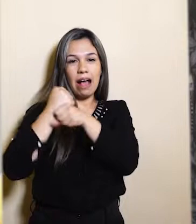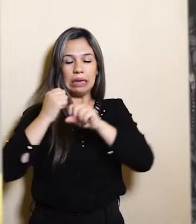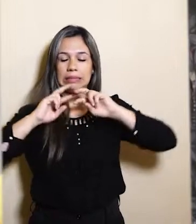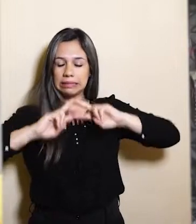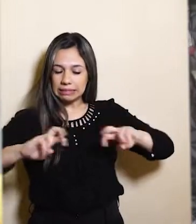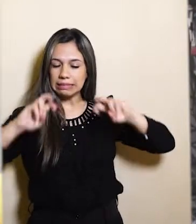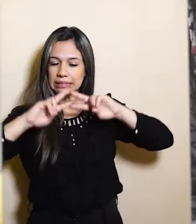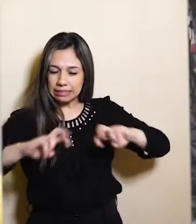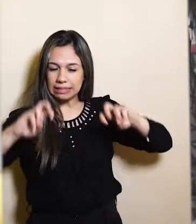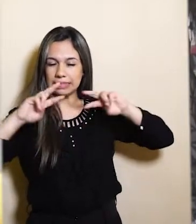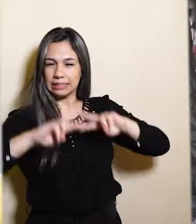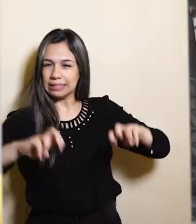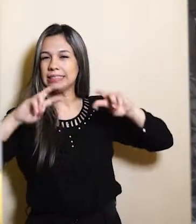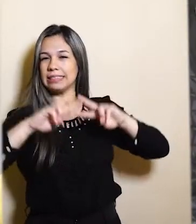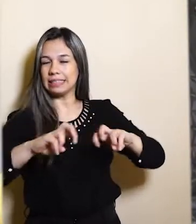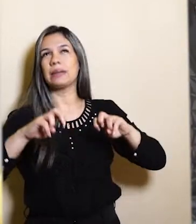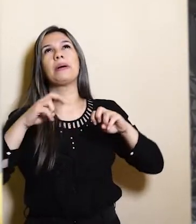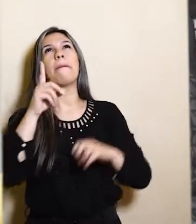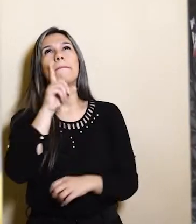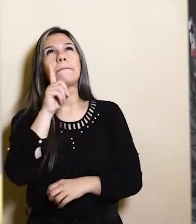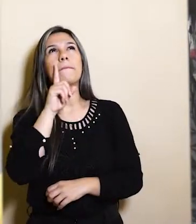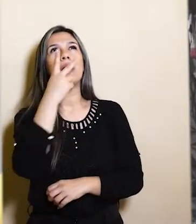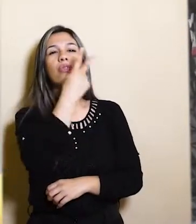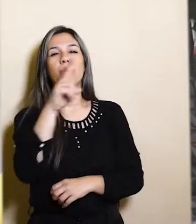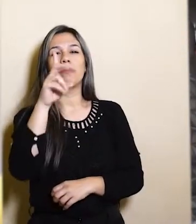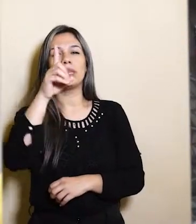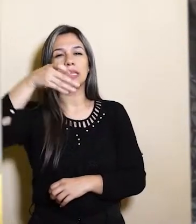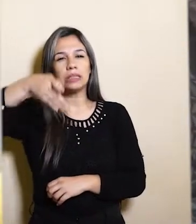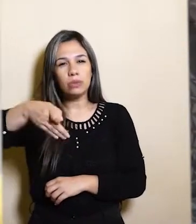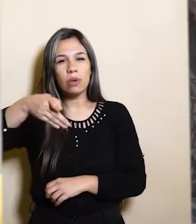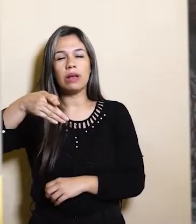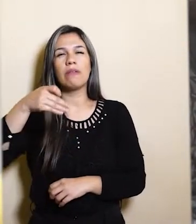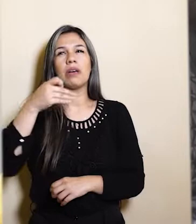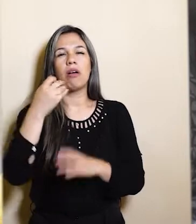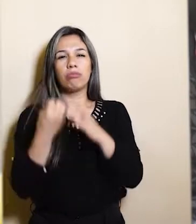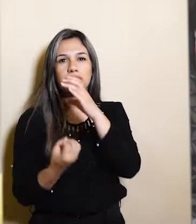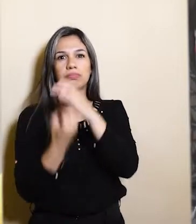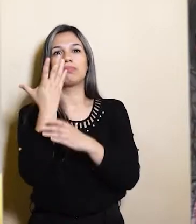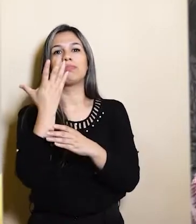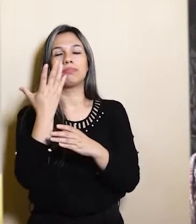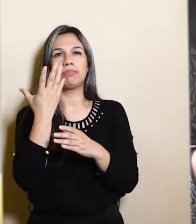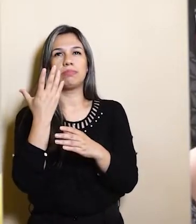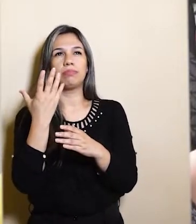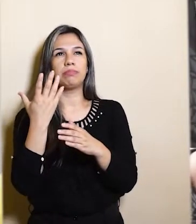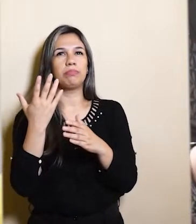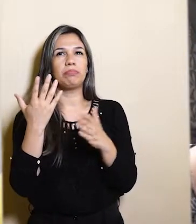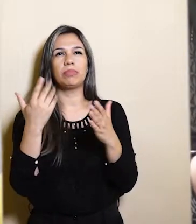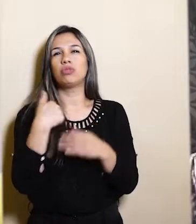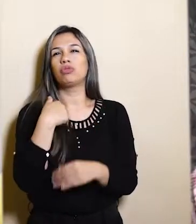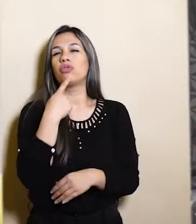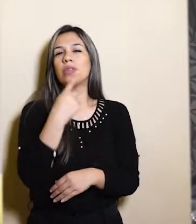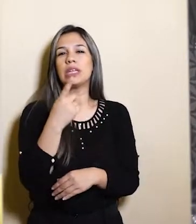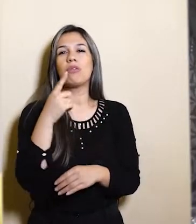este informe. Iniciamos en mayo del 2019 con una serie de lo que nosotros